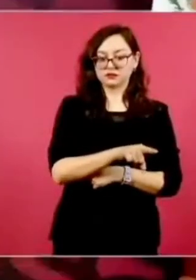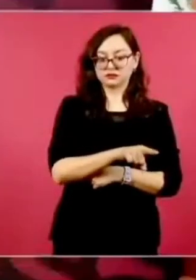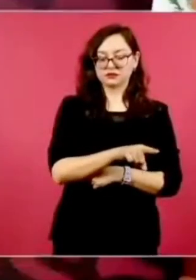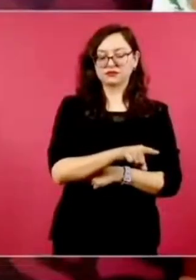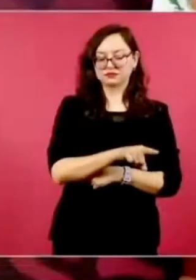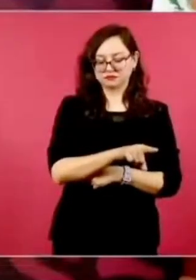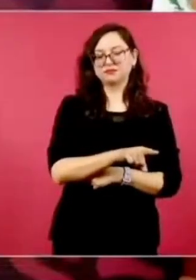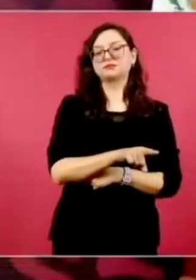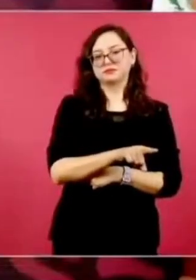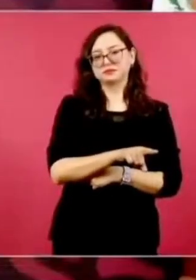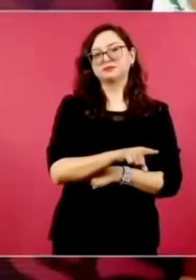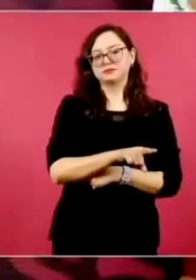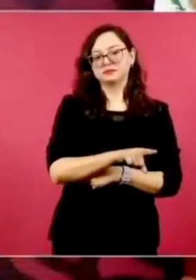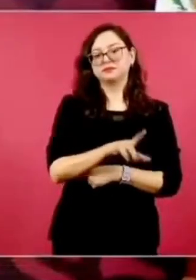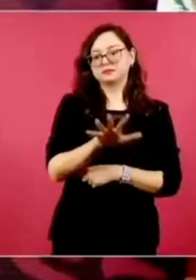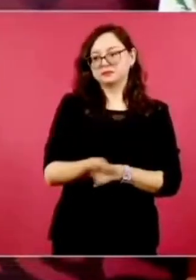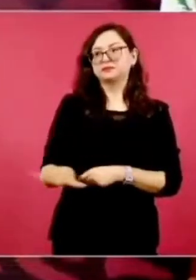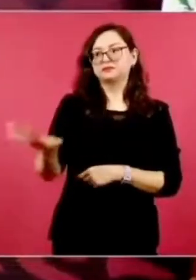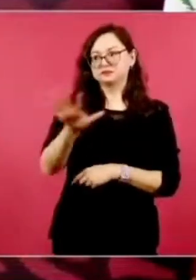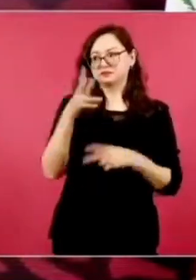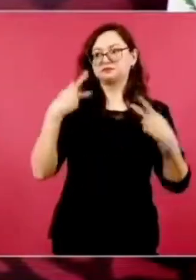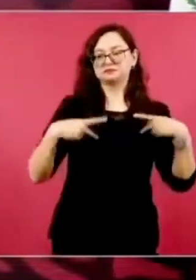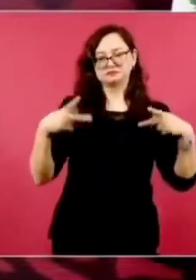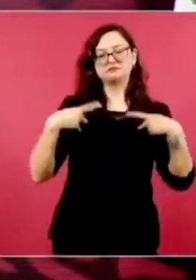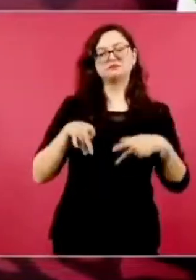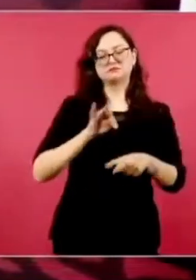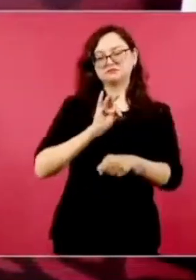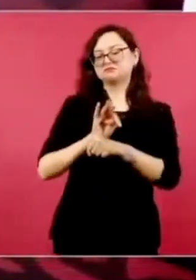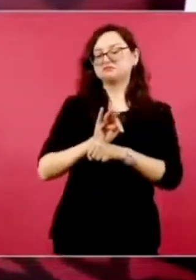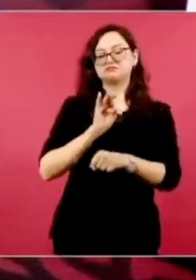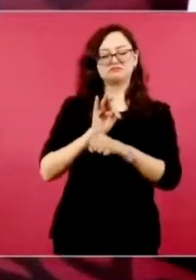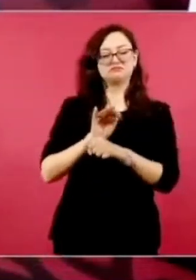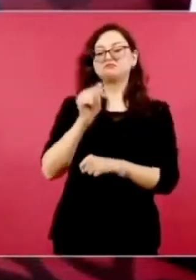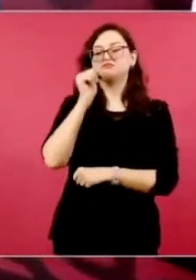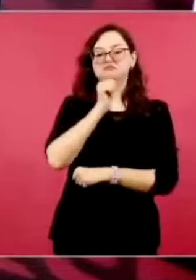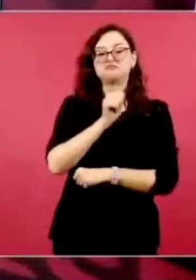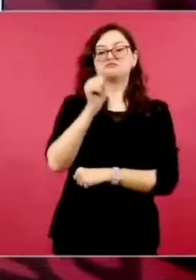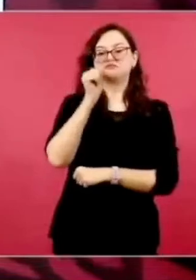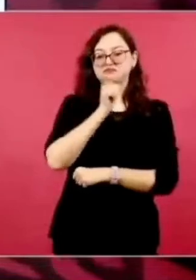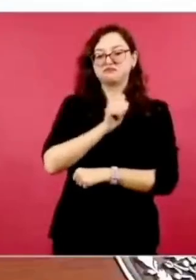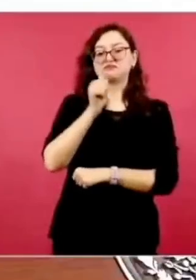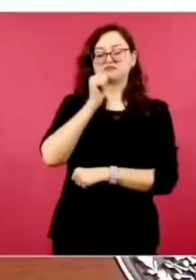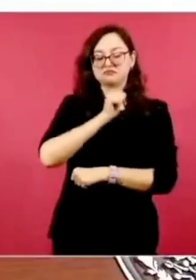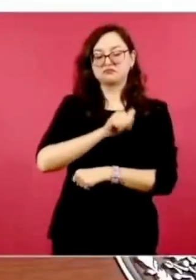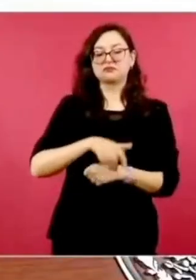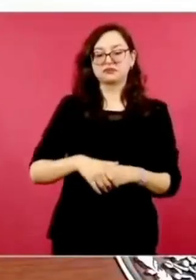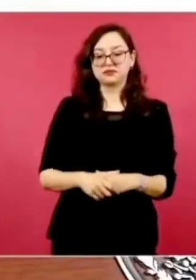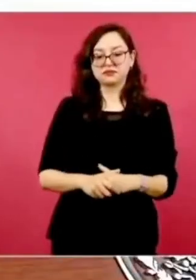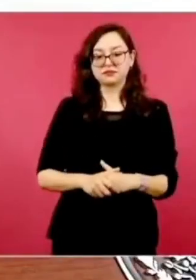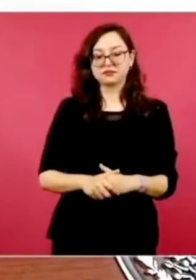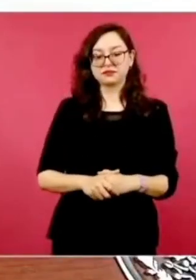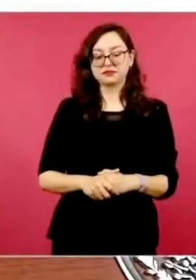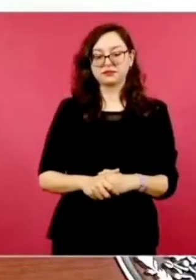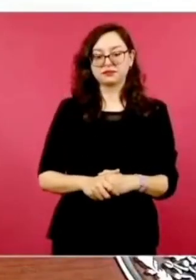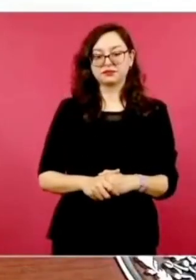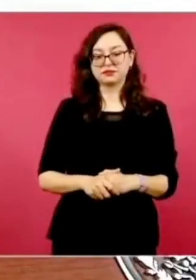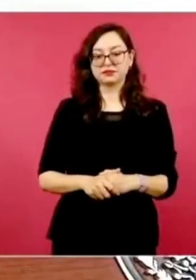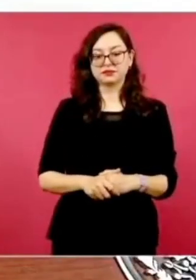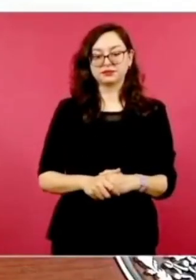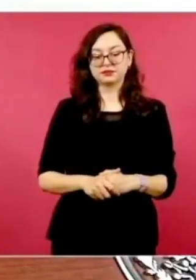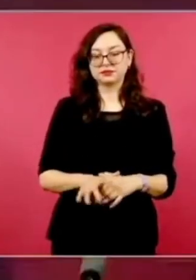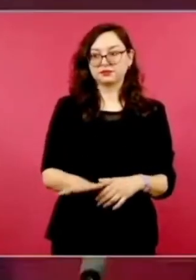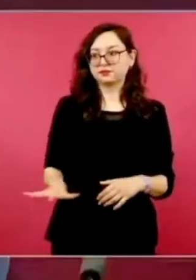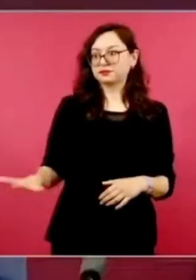siempre ha estado defendiendo los movimientos sociales, al